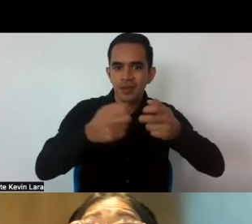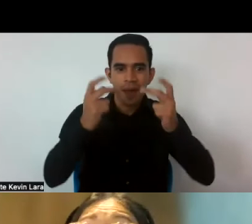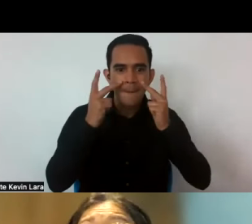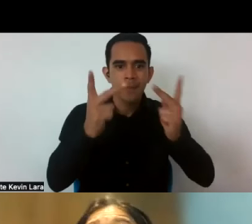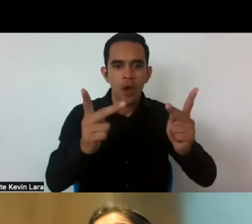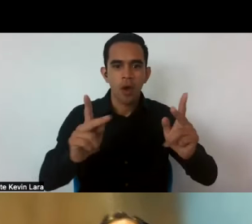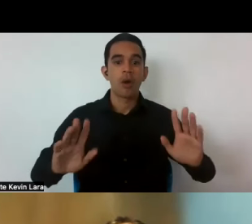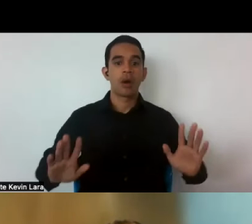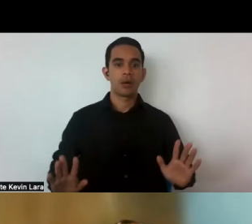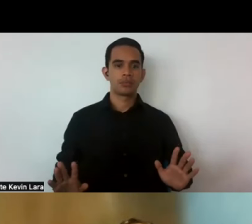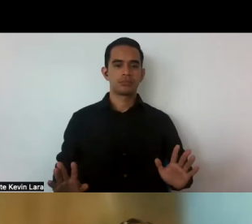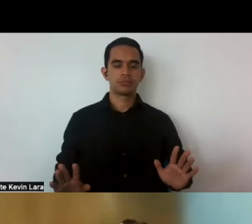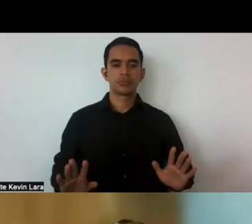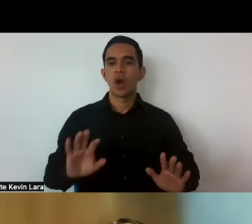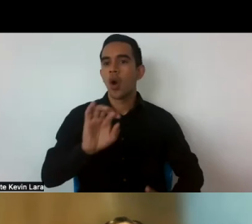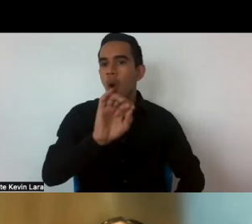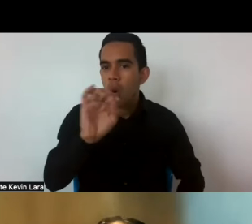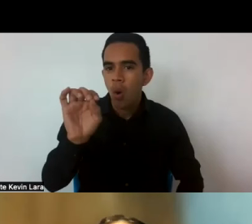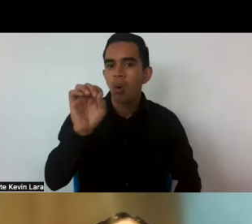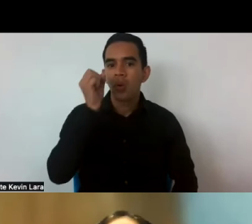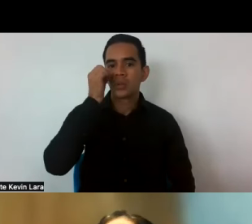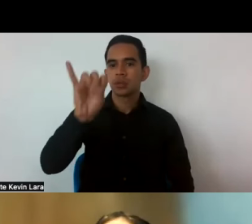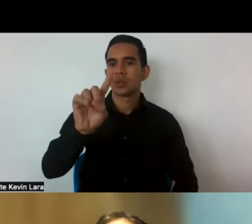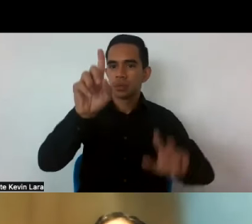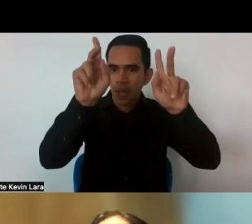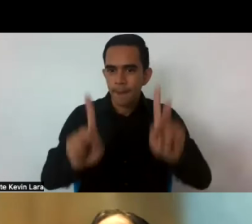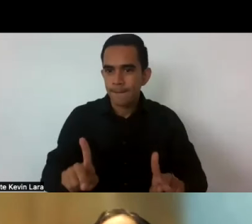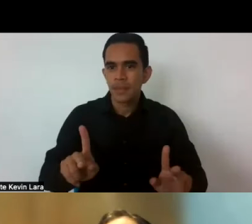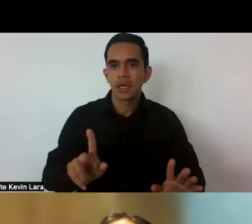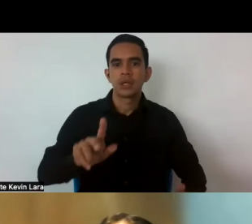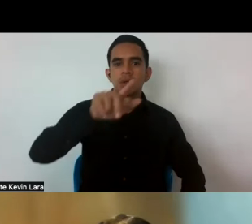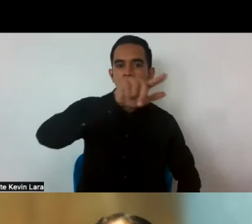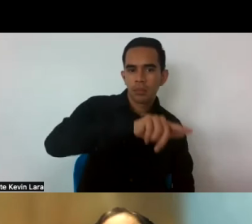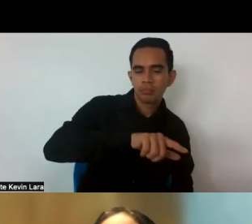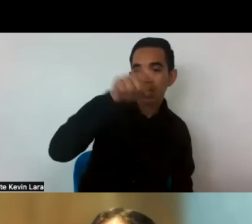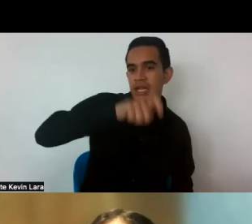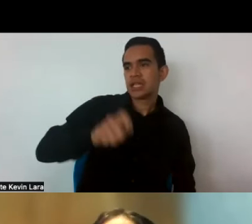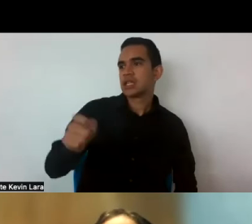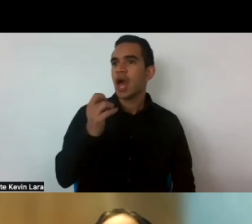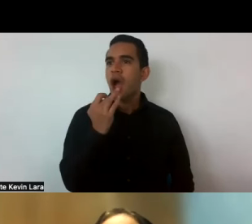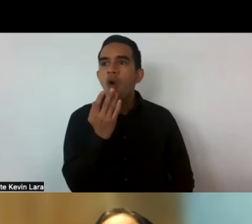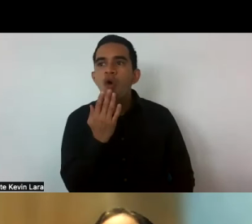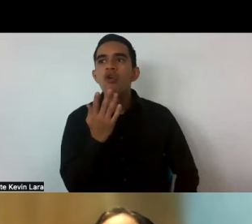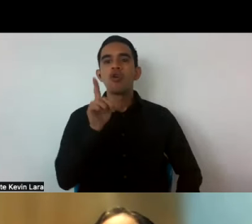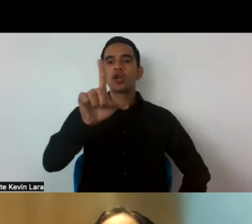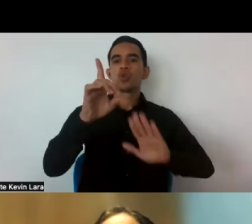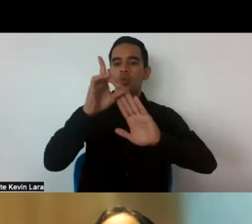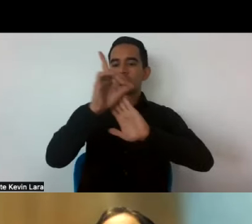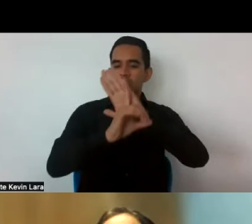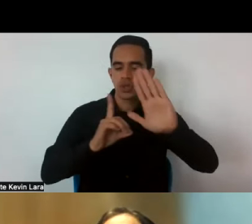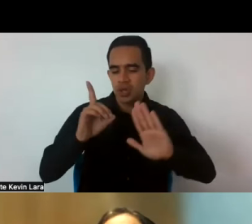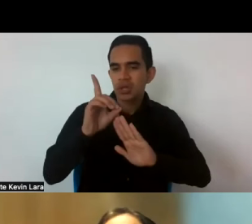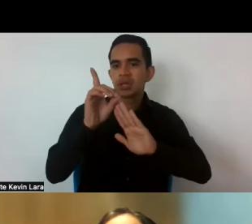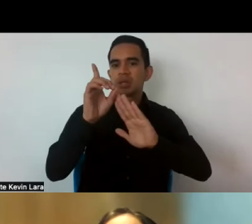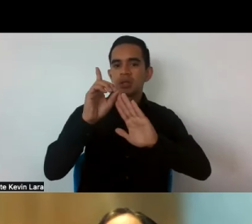diseñador gráfico o alguien muy creativo que necesita colores, que necesita todo este ambiente con